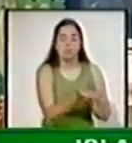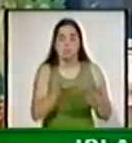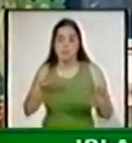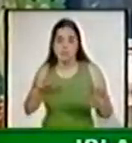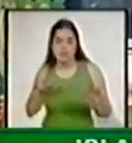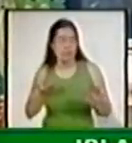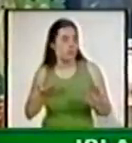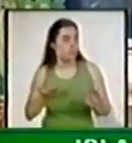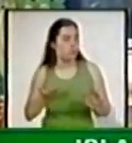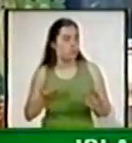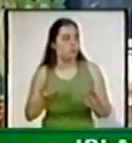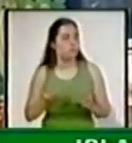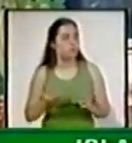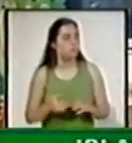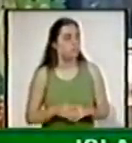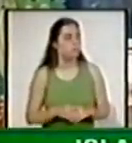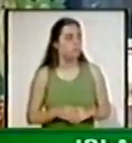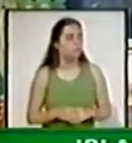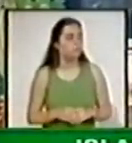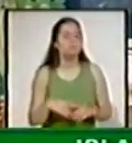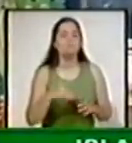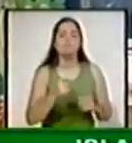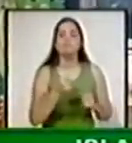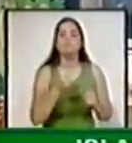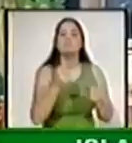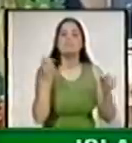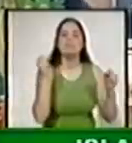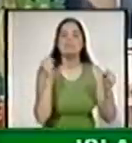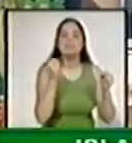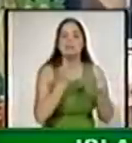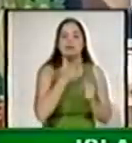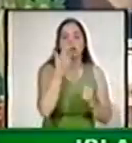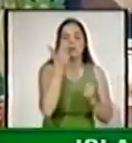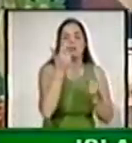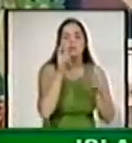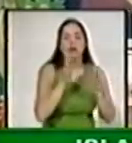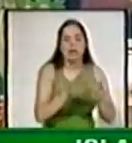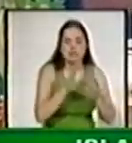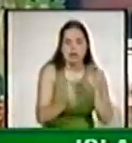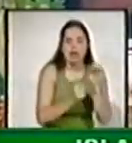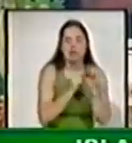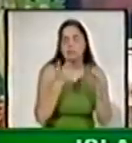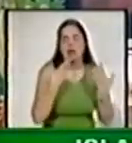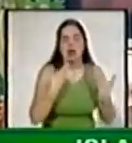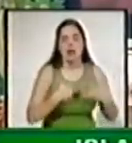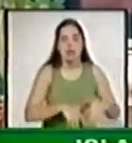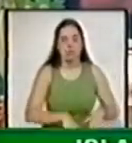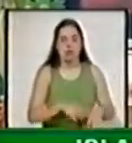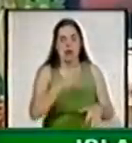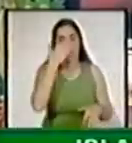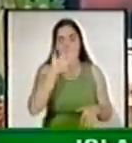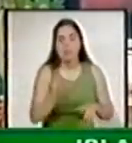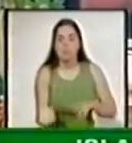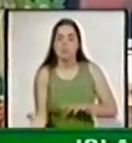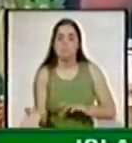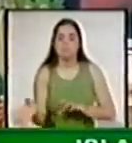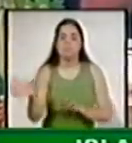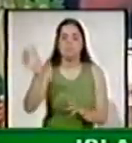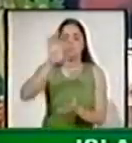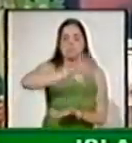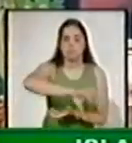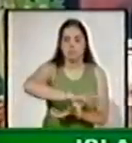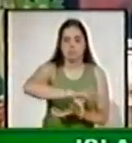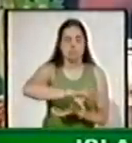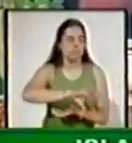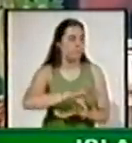Ceci, lo vamos a dejar que se entibie y luego lo vamos a desmoldar en una fuente profunda que contenga el